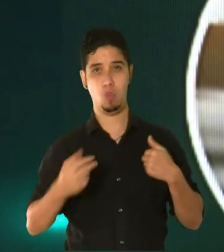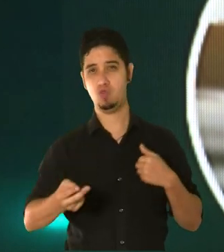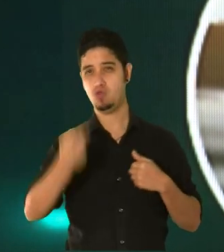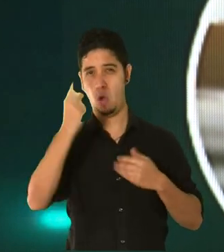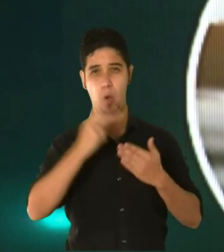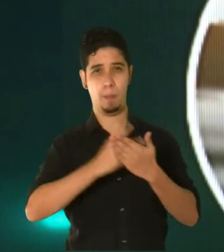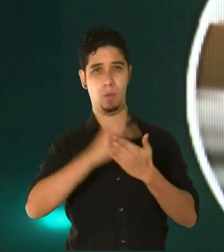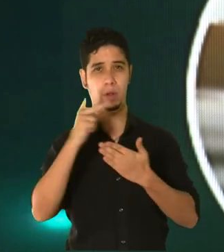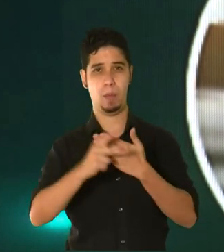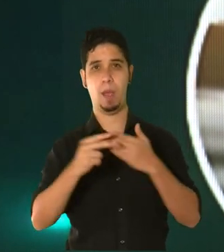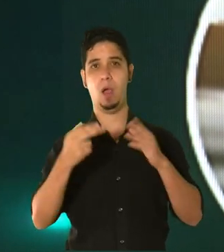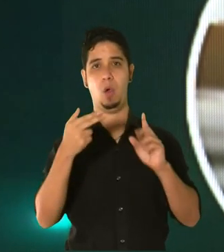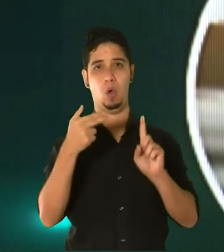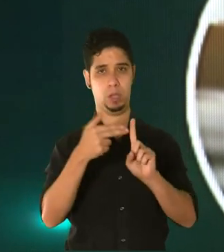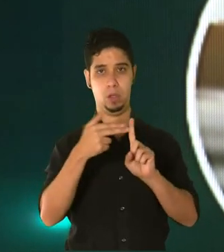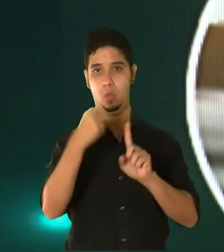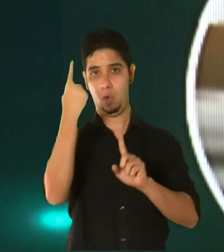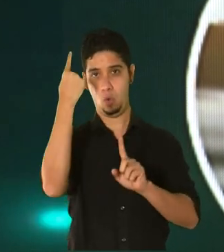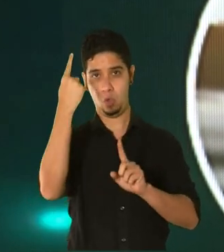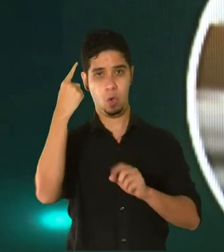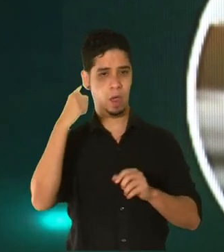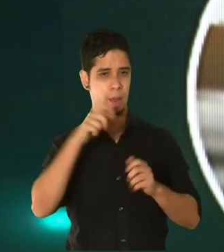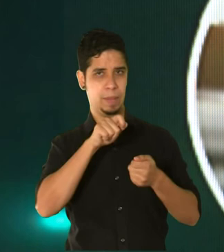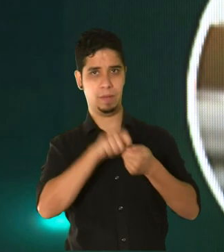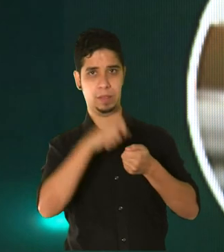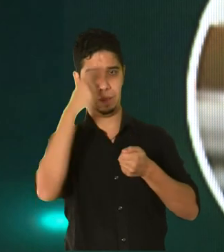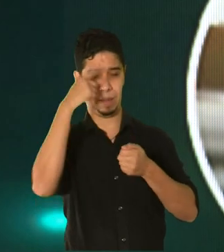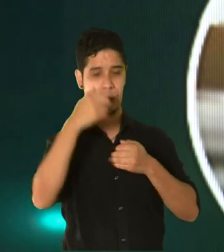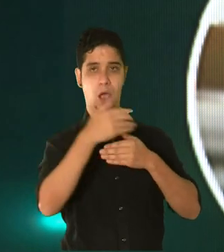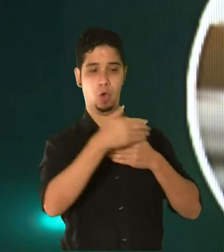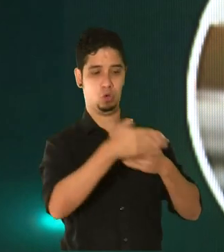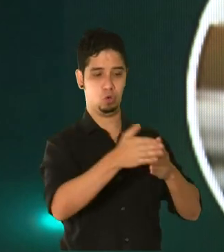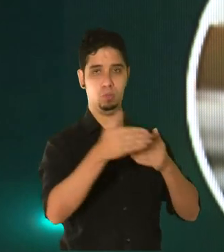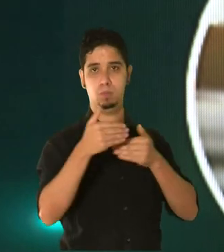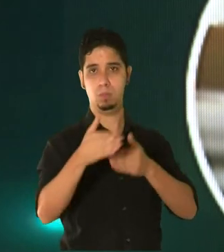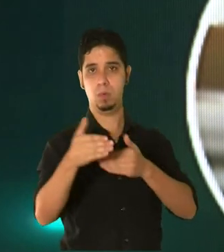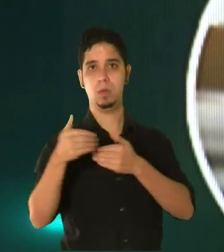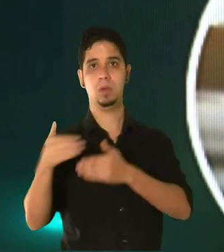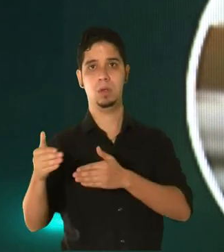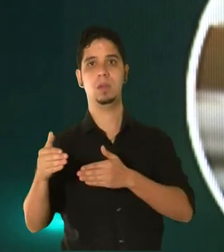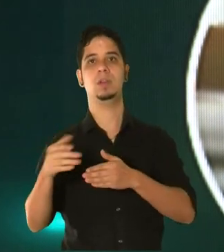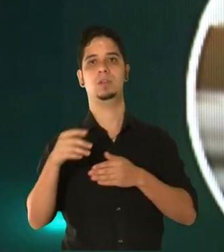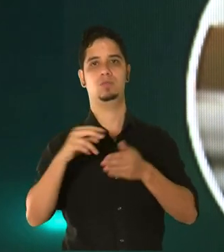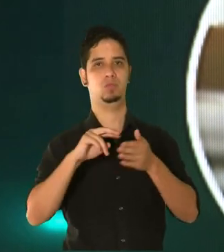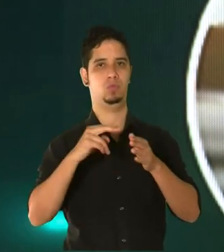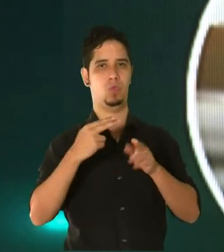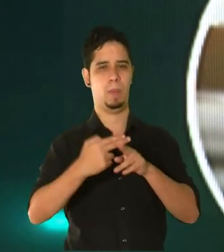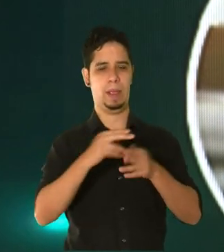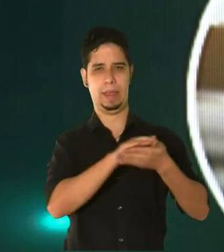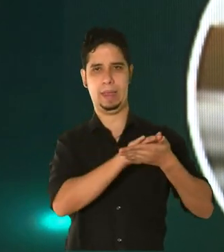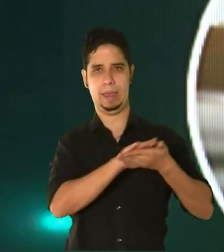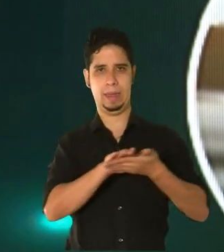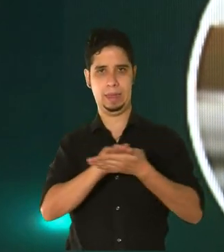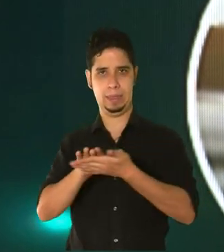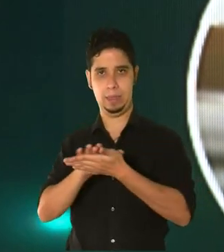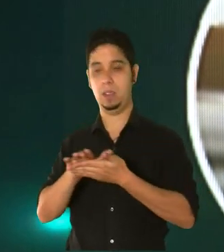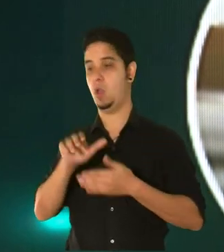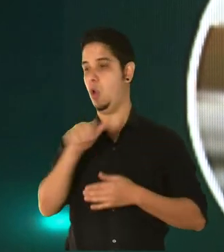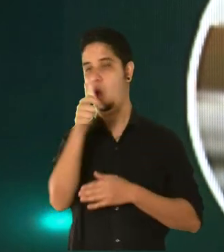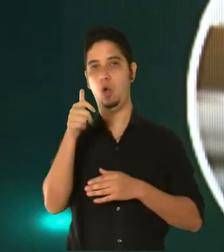dirigido a las habitaciones a la seguridad de los huéspedes que se llama clean stein y otro dirigido a las